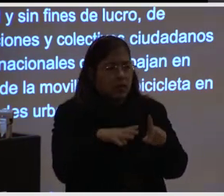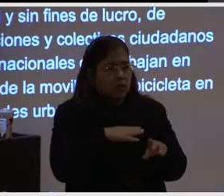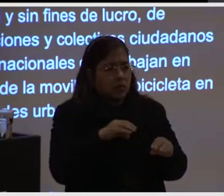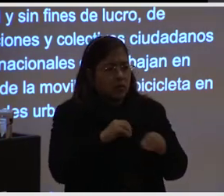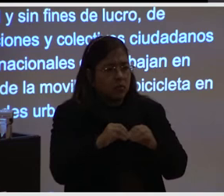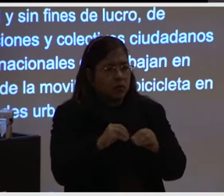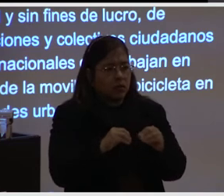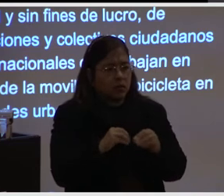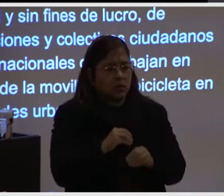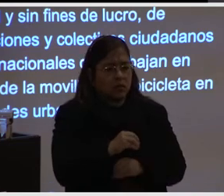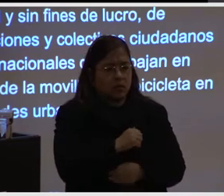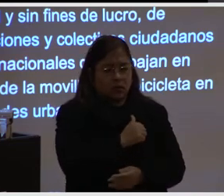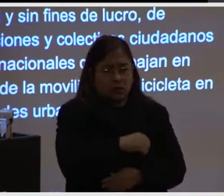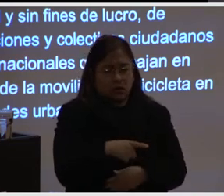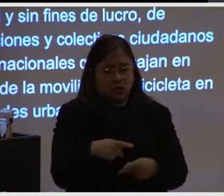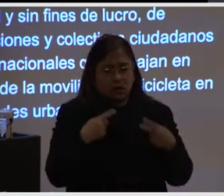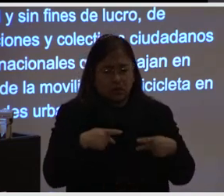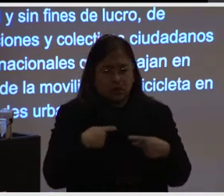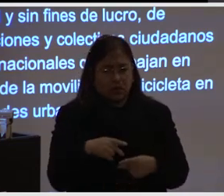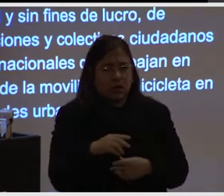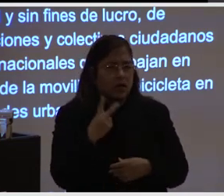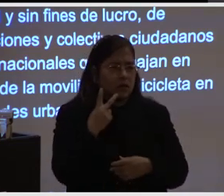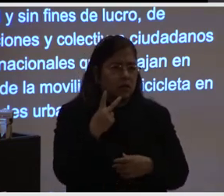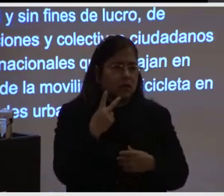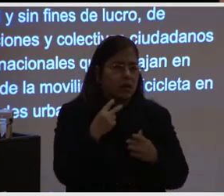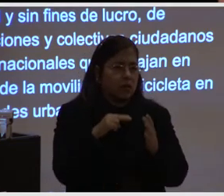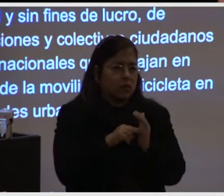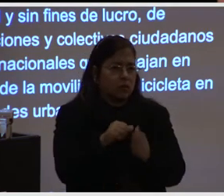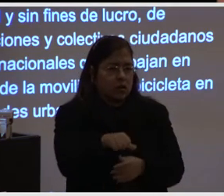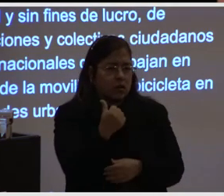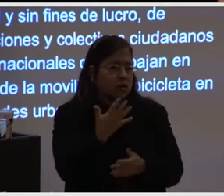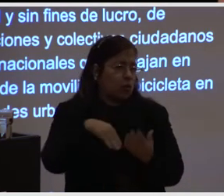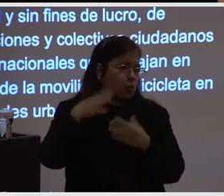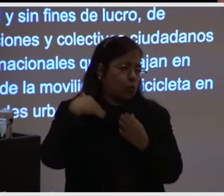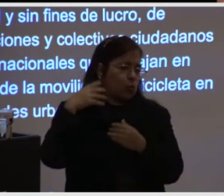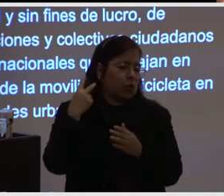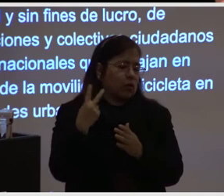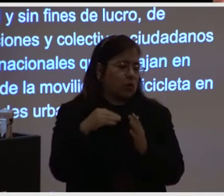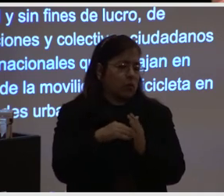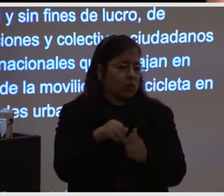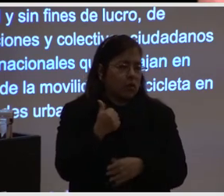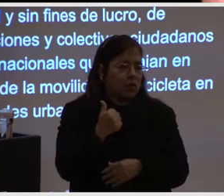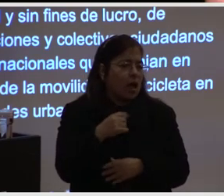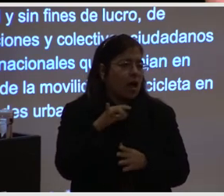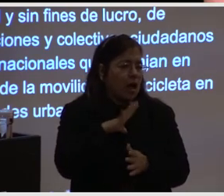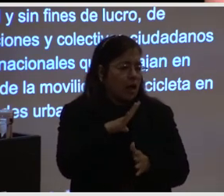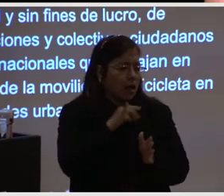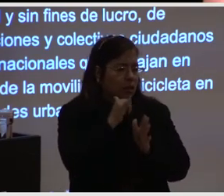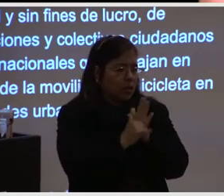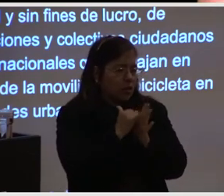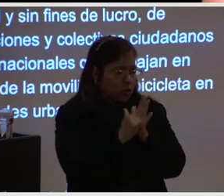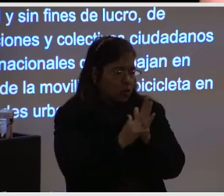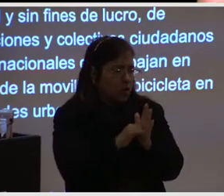por eso estamos haciendo este congreso ya habíamos hecho una edición en el 2011 que ustedes pueden consultar en youtube pueden poner